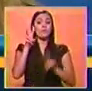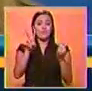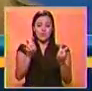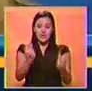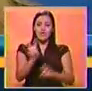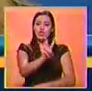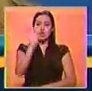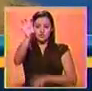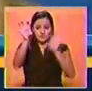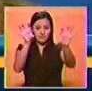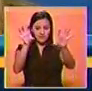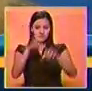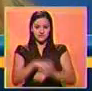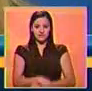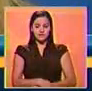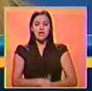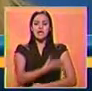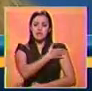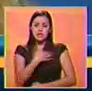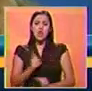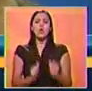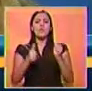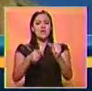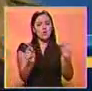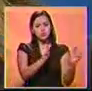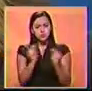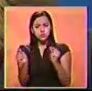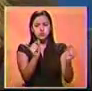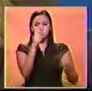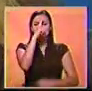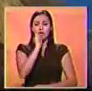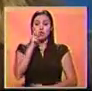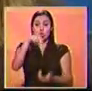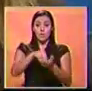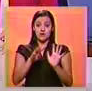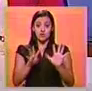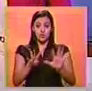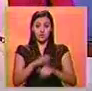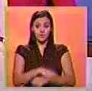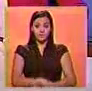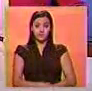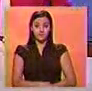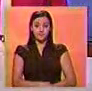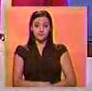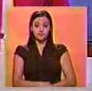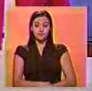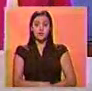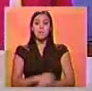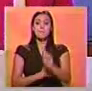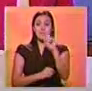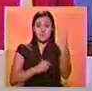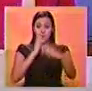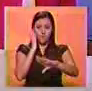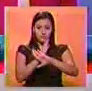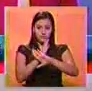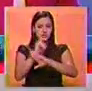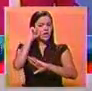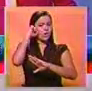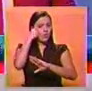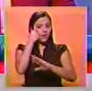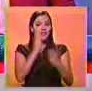con estos dos países andinos, con los que espera comenzar las discusiones en el año 2009. Vamos a nuestra primera pausa.